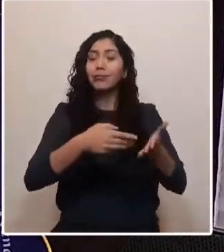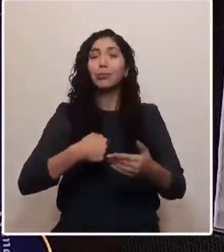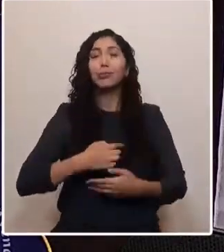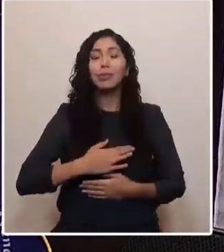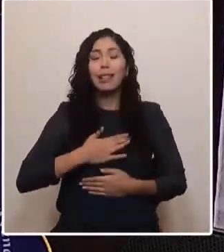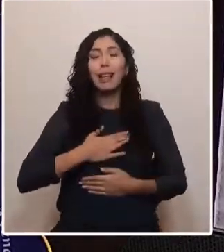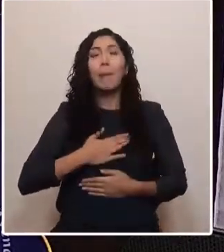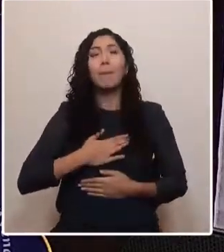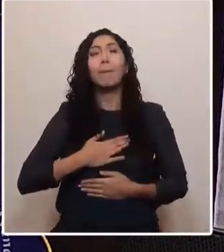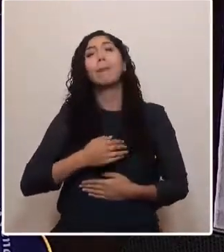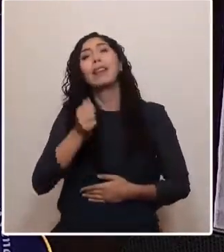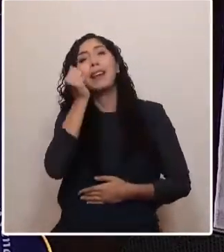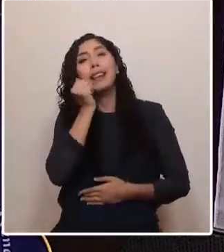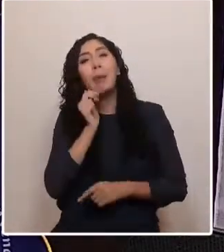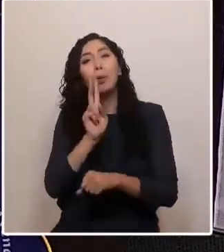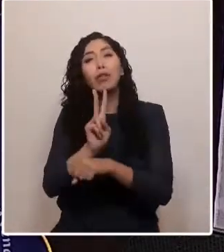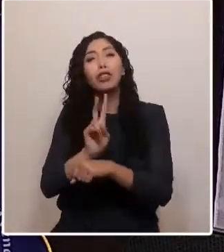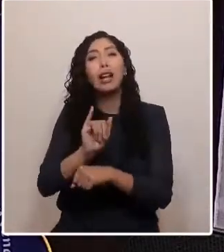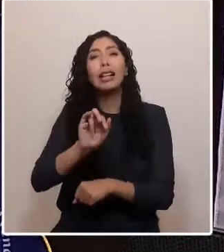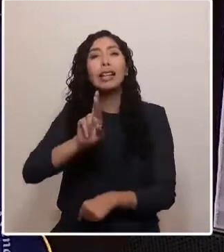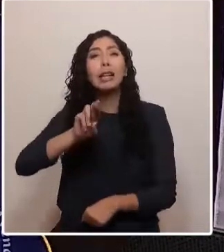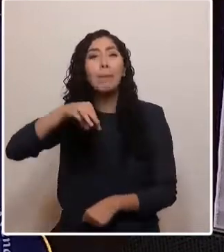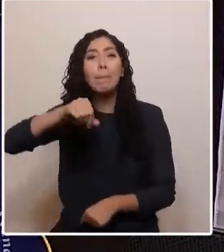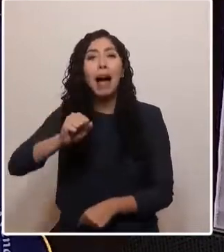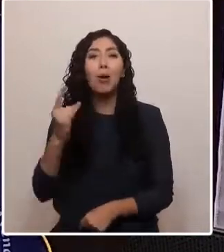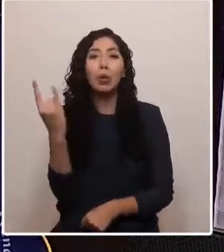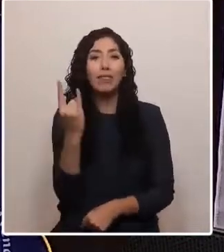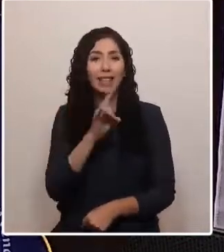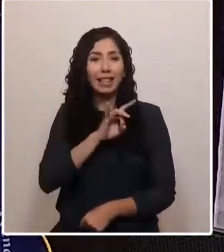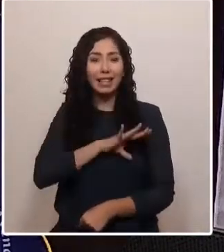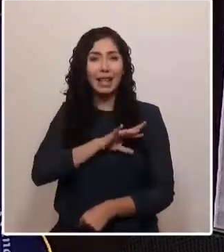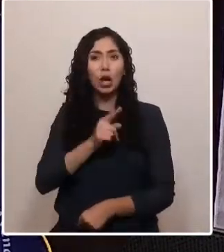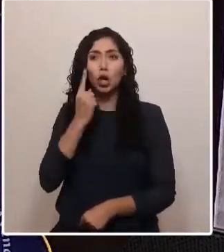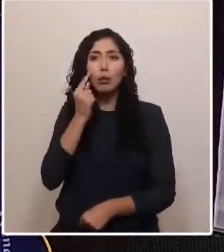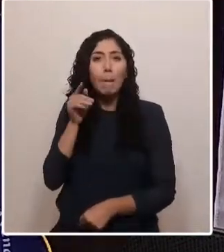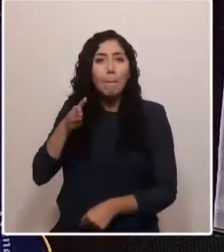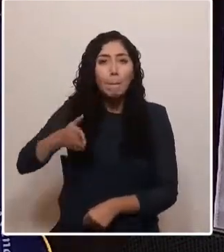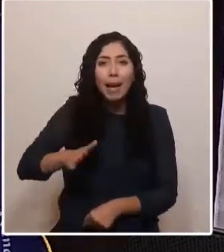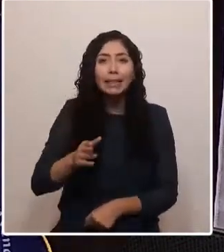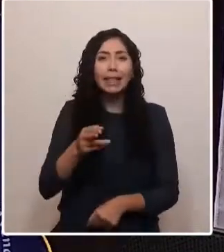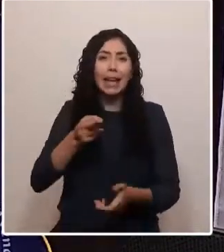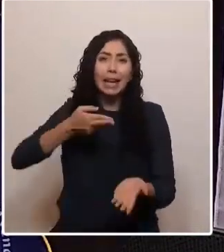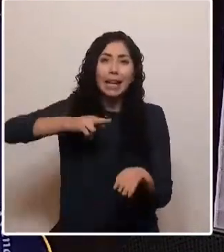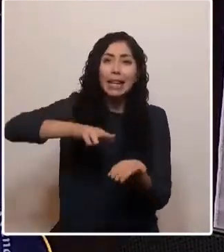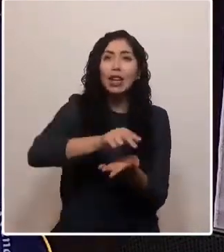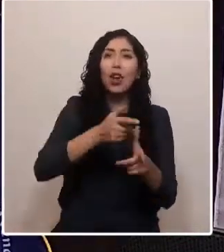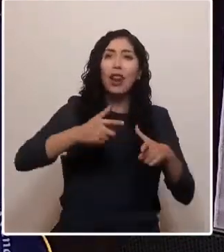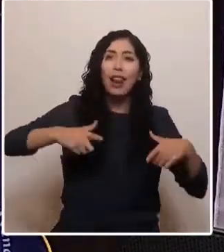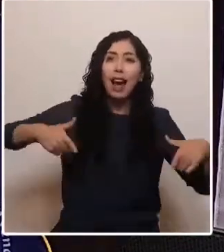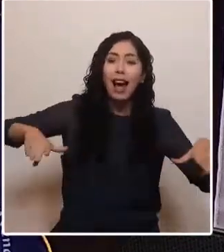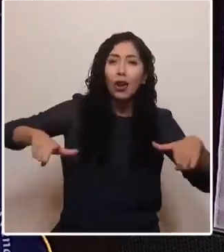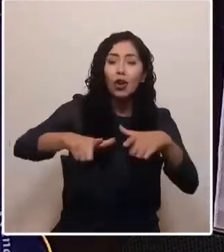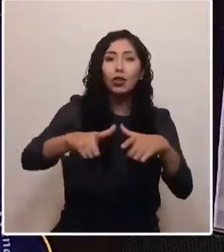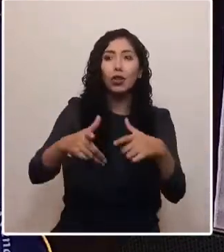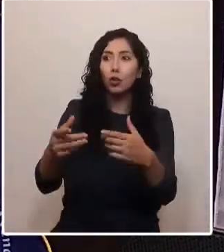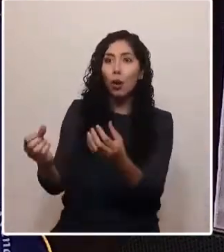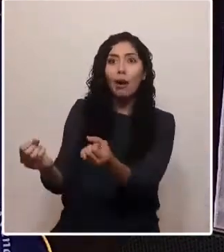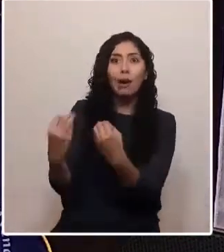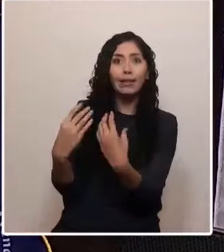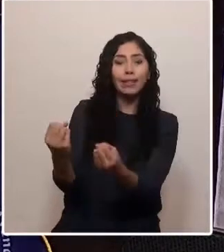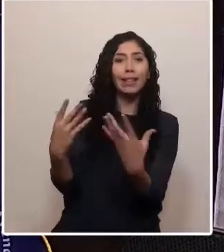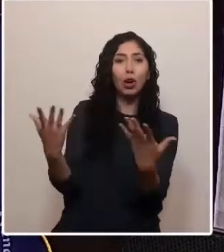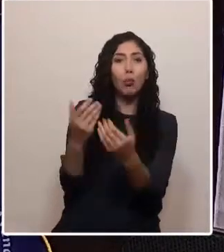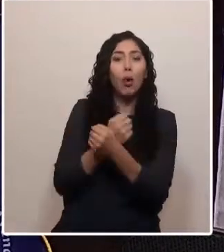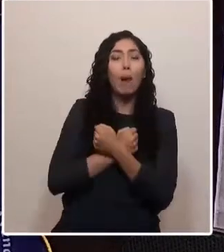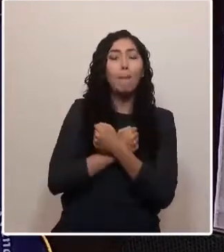querida profesora Irma Vilapinto de la Universidad de Chile, conocedora de peces, ríos y lagos, que nos ha enseñado a amar la naturaleza y a hacer la